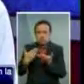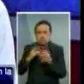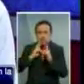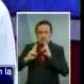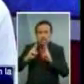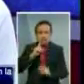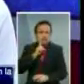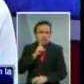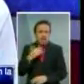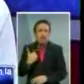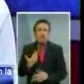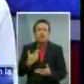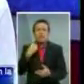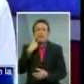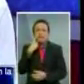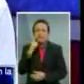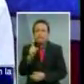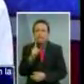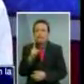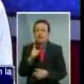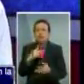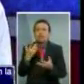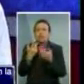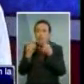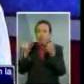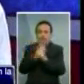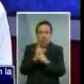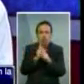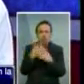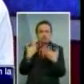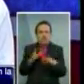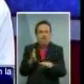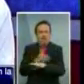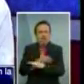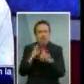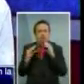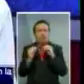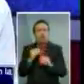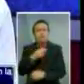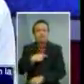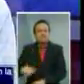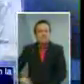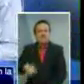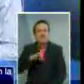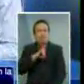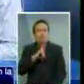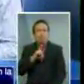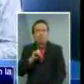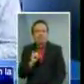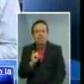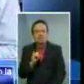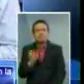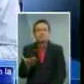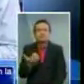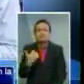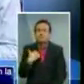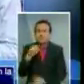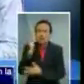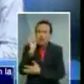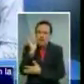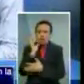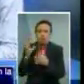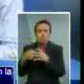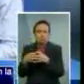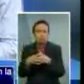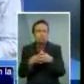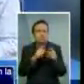él. También hemos tenido conversaciones no públicas con el presidente de la UDI, y también vamos a tener reuniones. Como también pretendemos poder juntarnos con